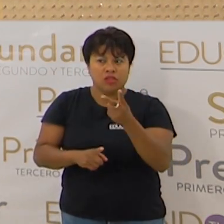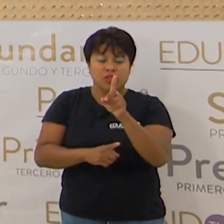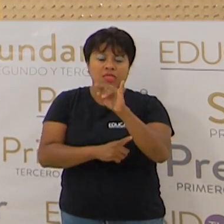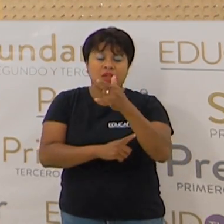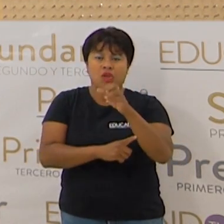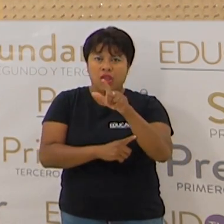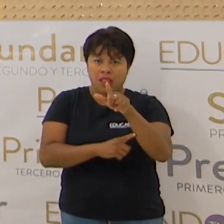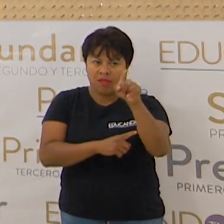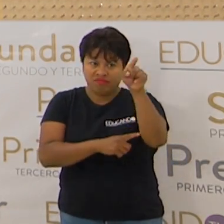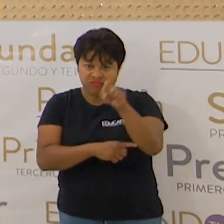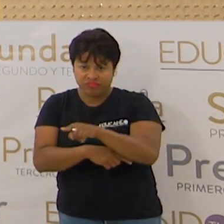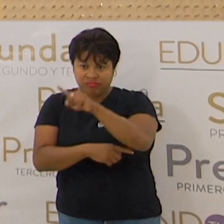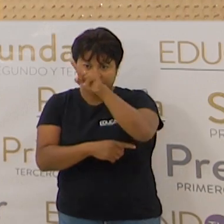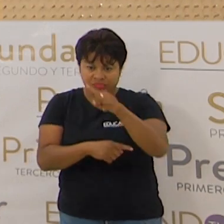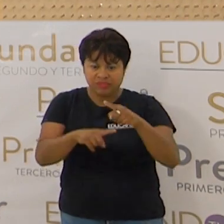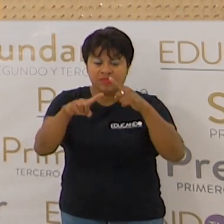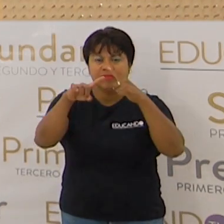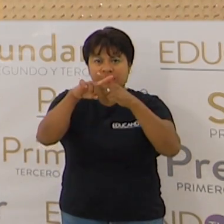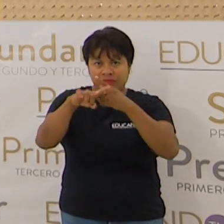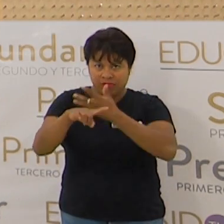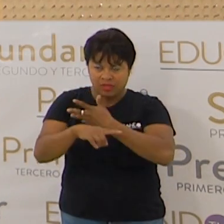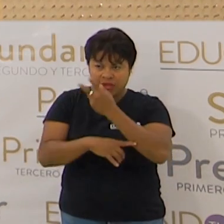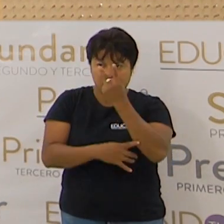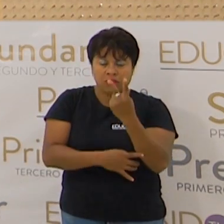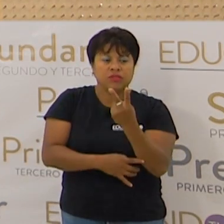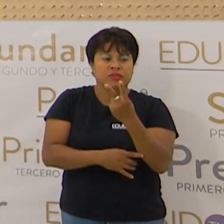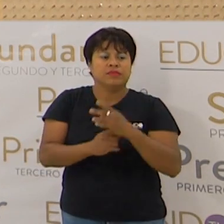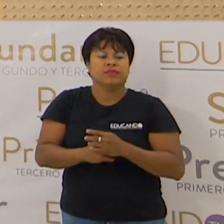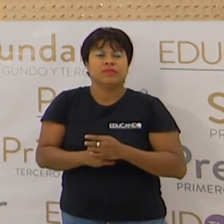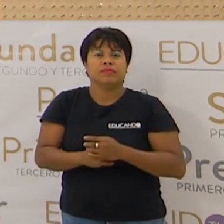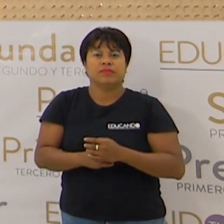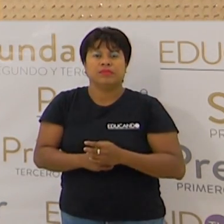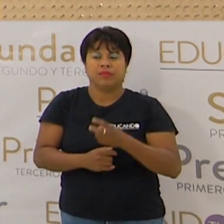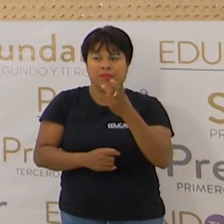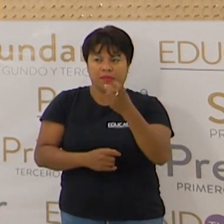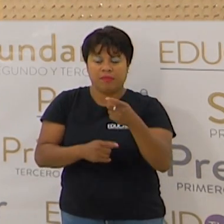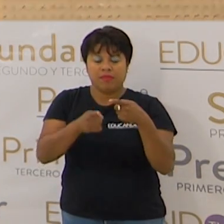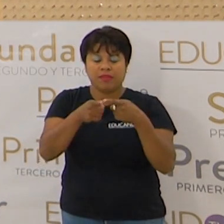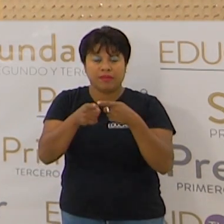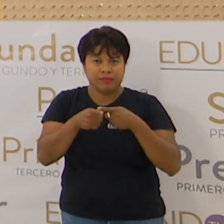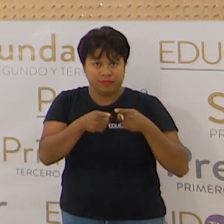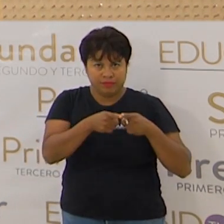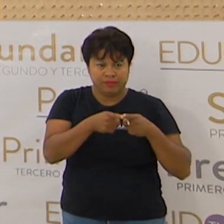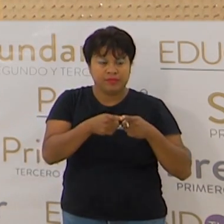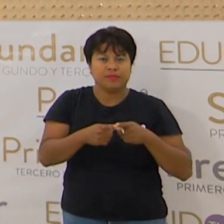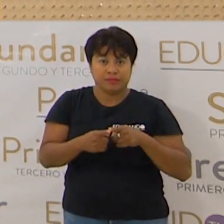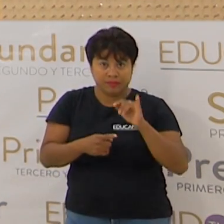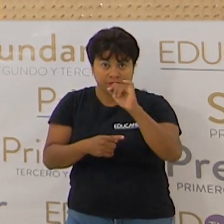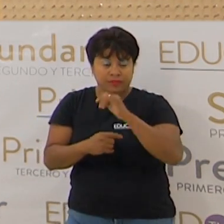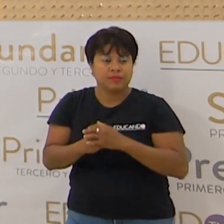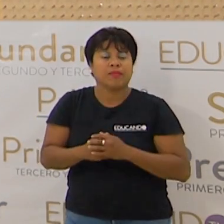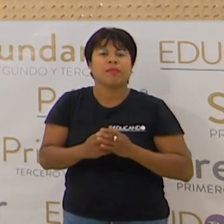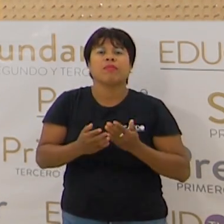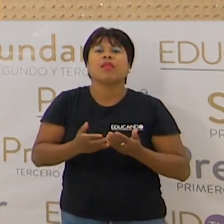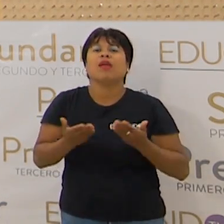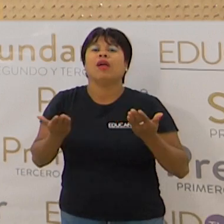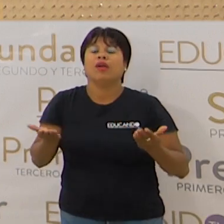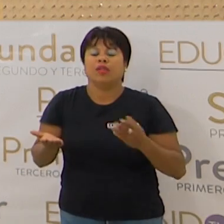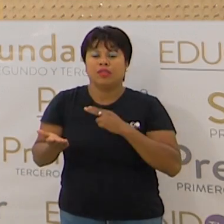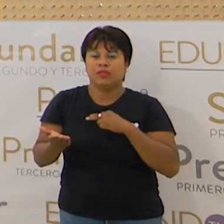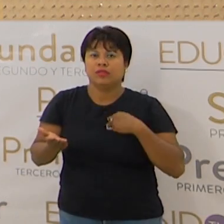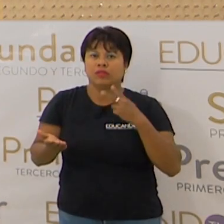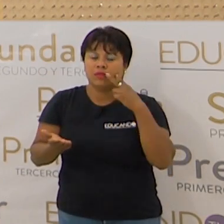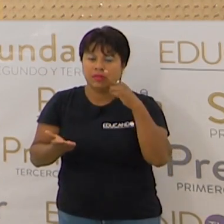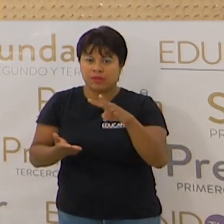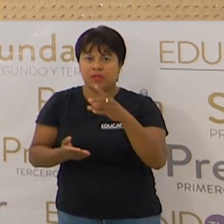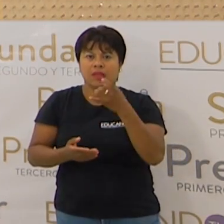diagonales, ya las vimos, que sería de aquí a acá y de aquí al otro vértice, ¿verdad? Ahora vamos a ver